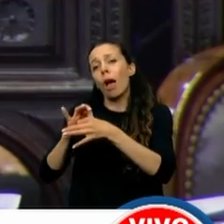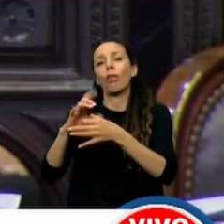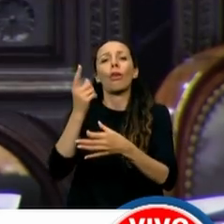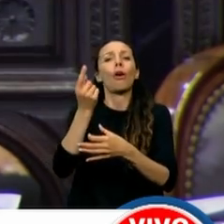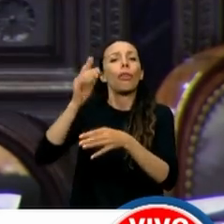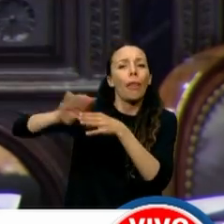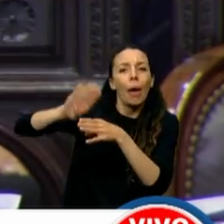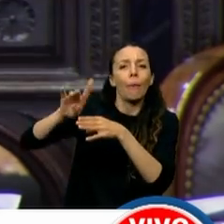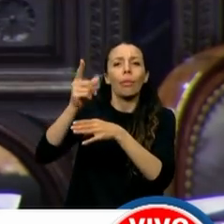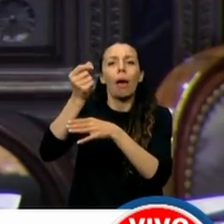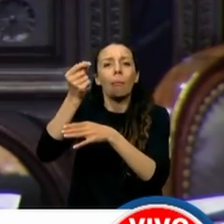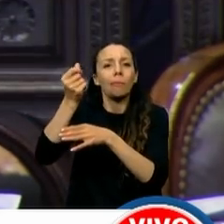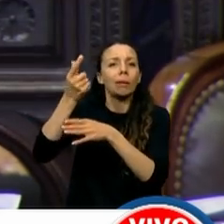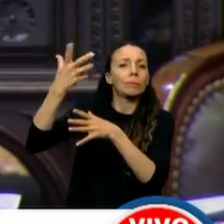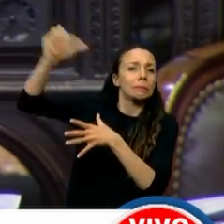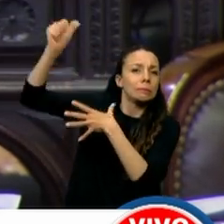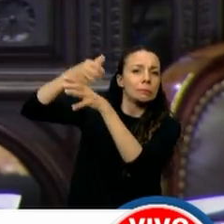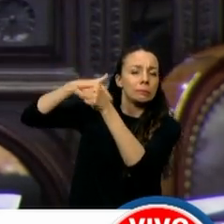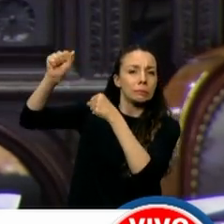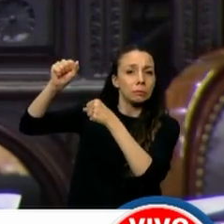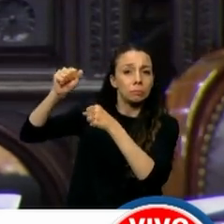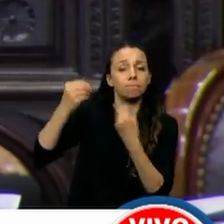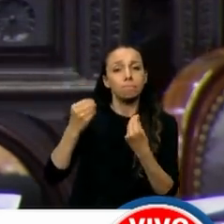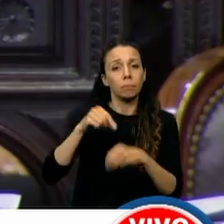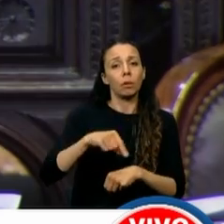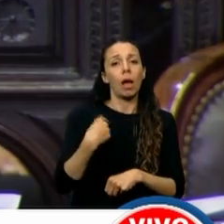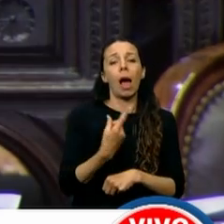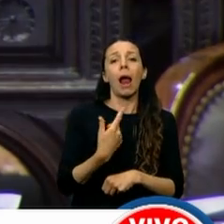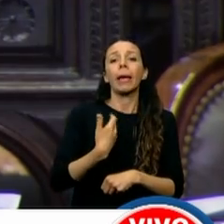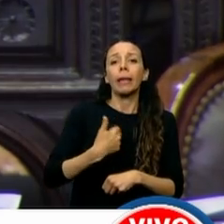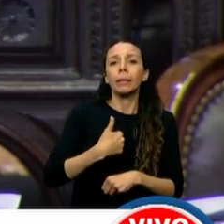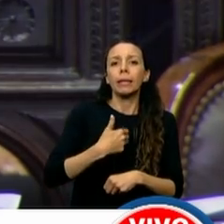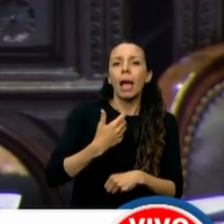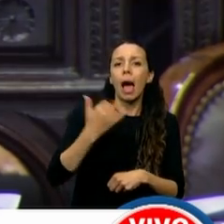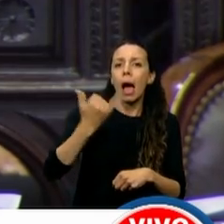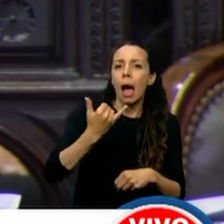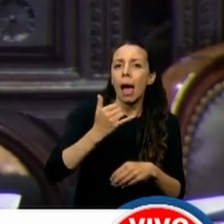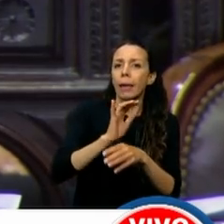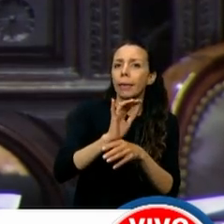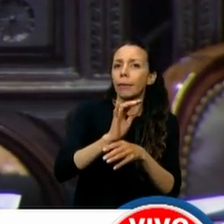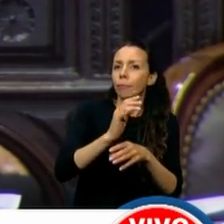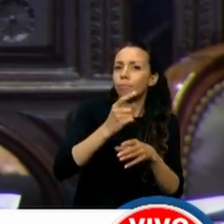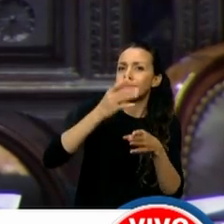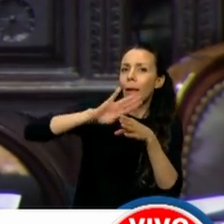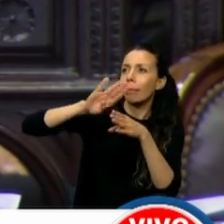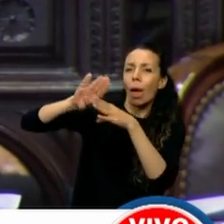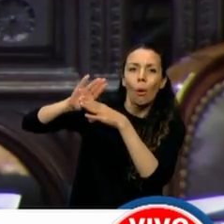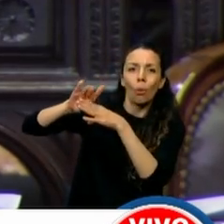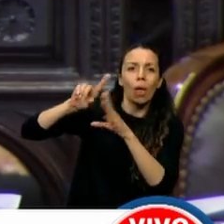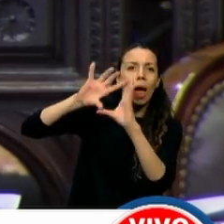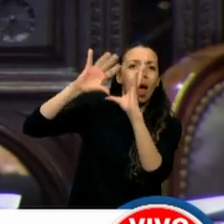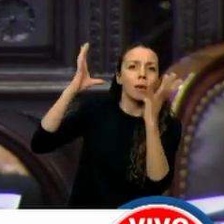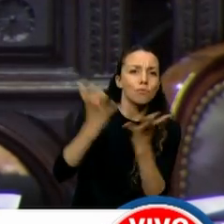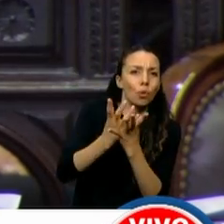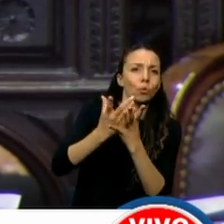los argentinos y las argentinas somos además acreedores ambientales del mundo por eso les pedimos que si realmente además les importa